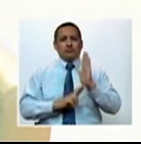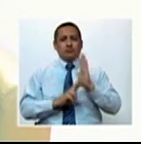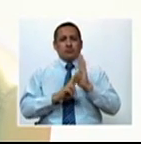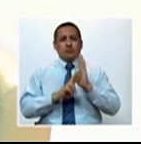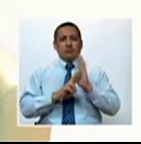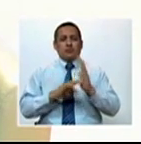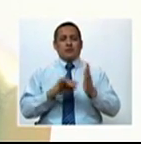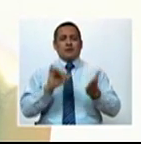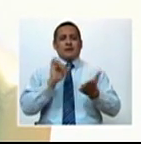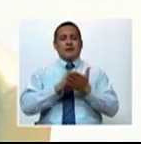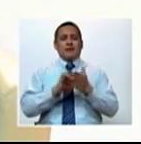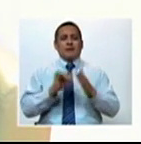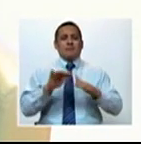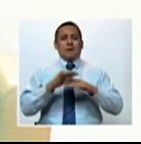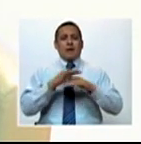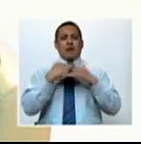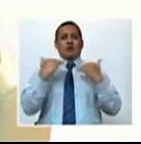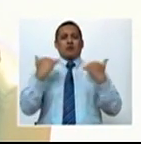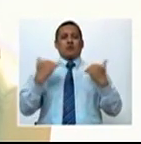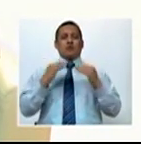o agrave al